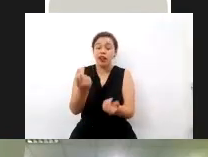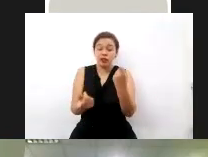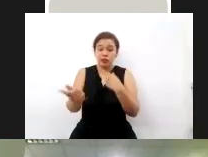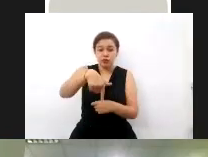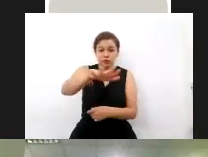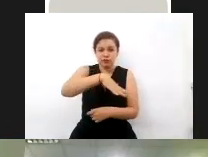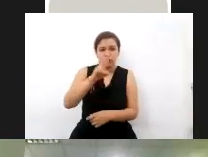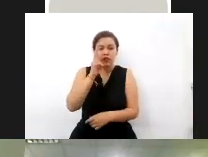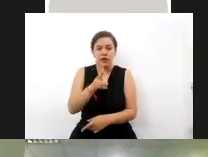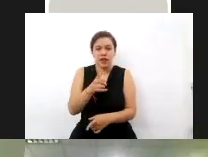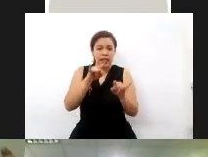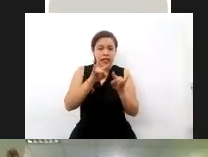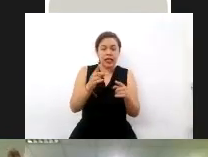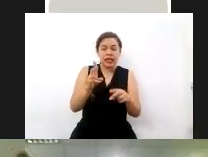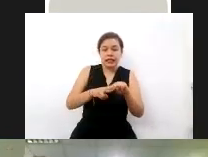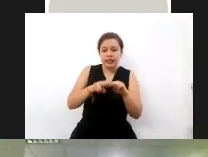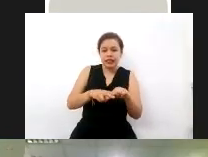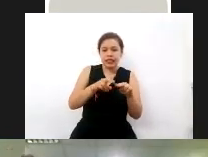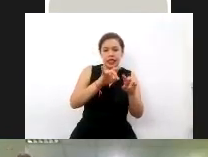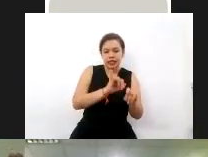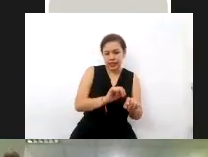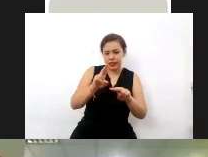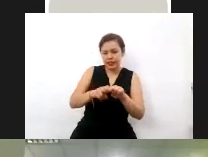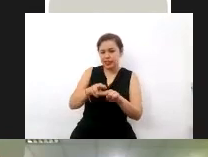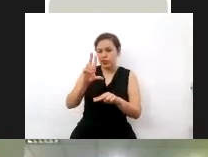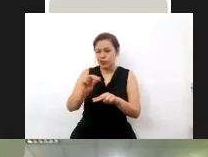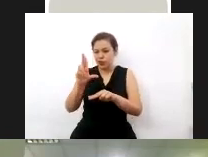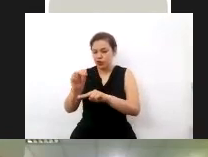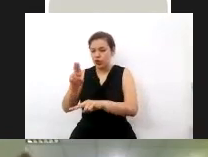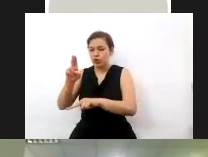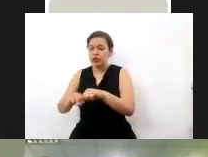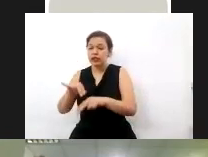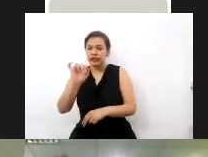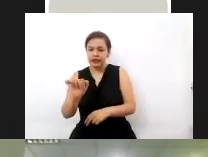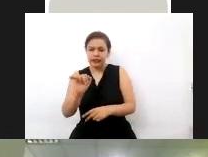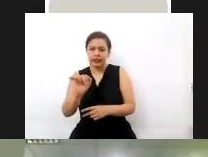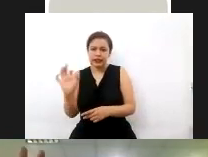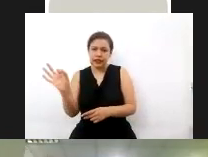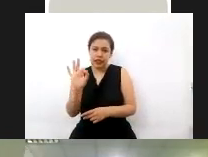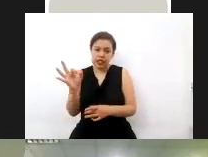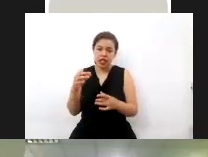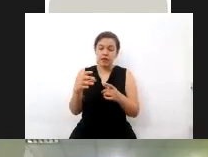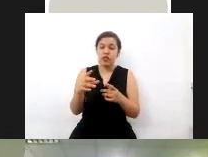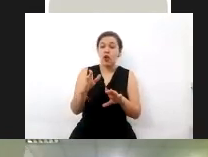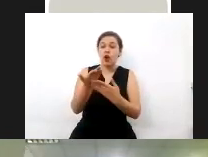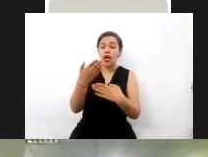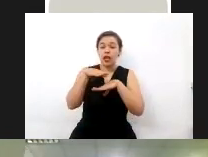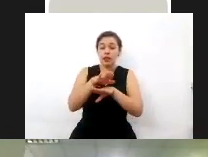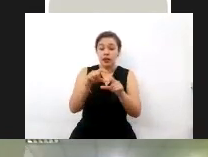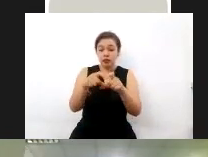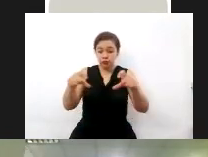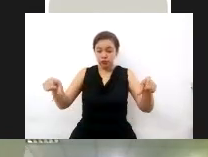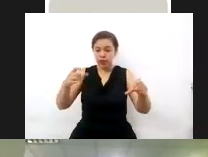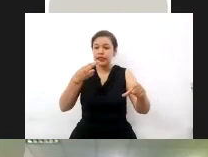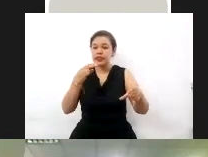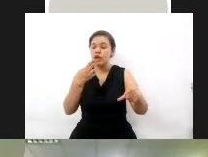hay sillas que se pueden ocupar, o en el banco han observado que no se puede ocupar una o dos filas, es lo mismo que se tiene que poner.